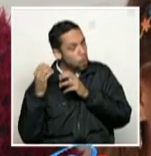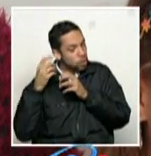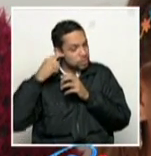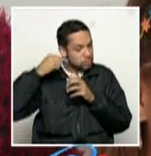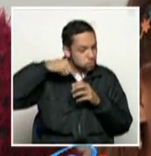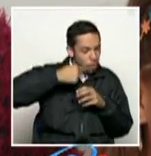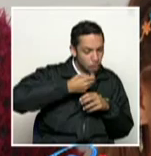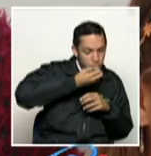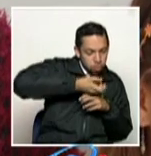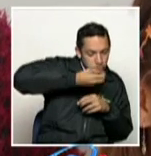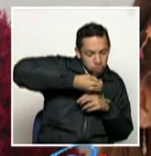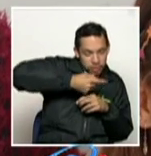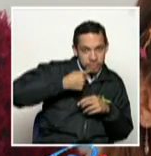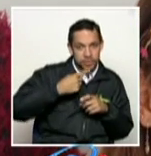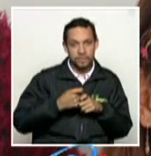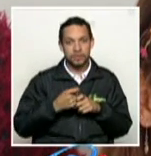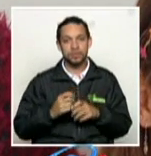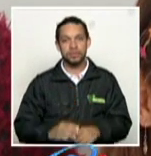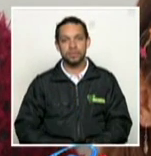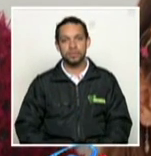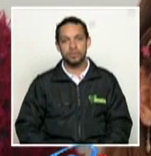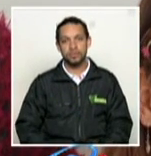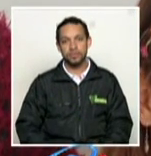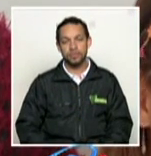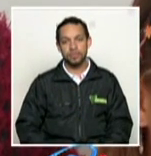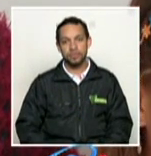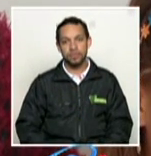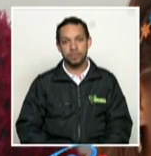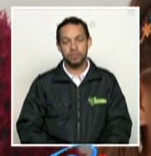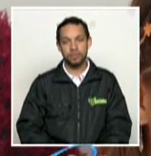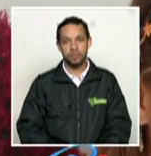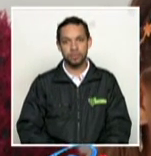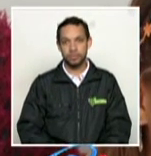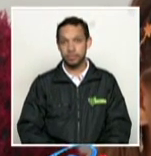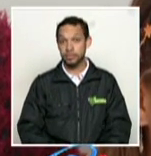daba el cuerpo con... Era un moco.